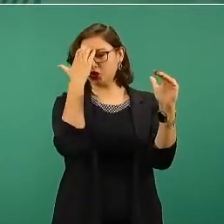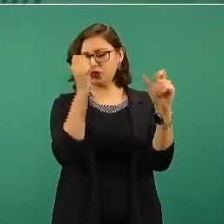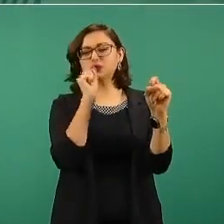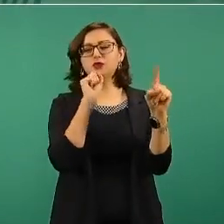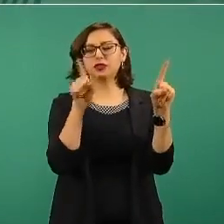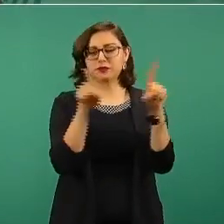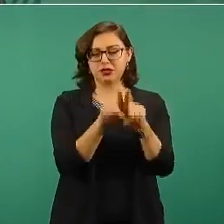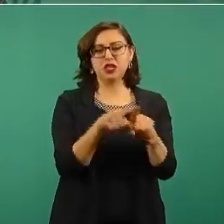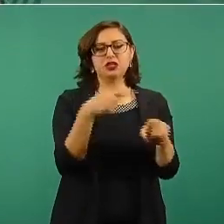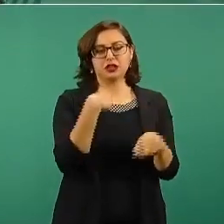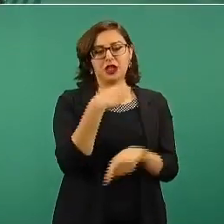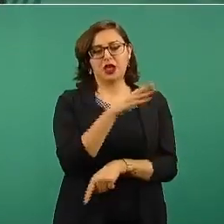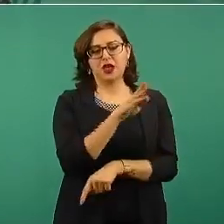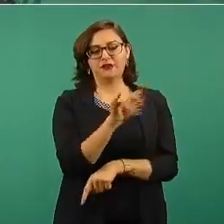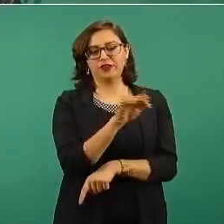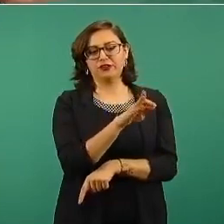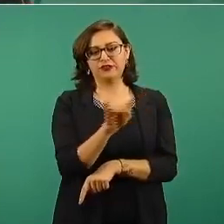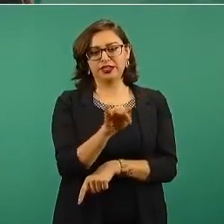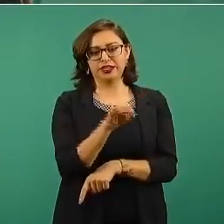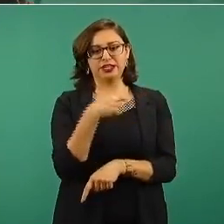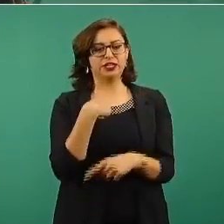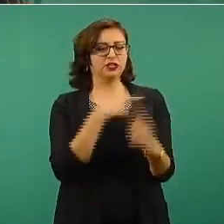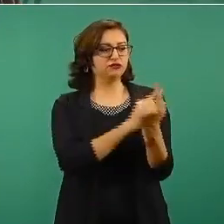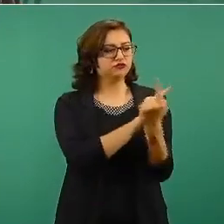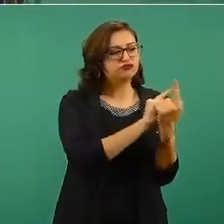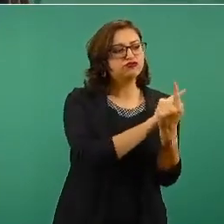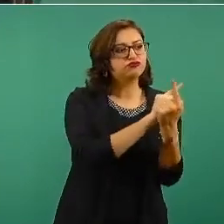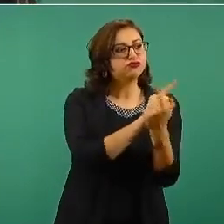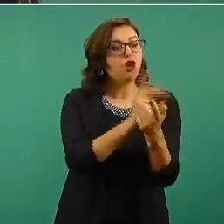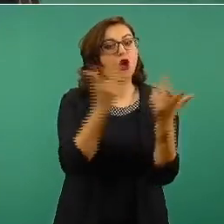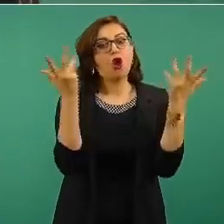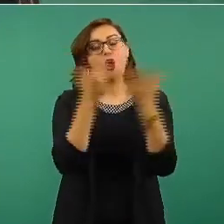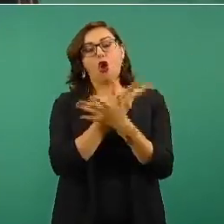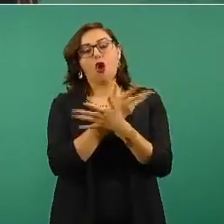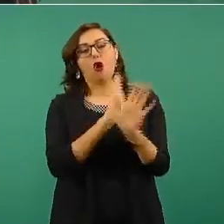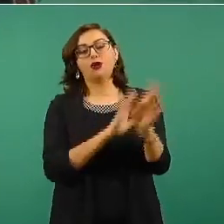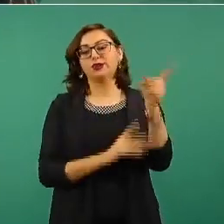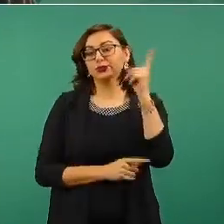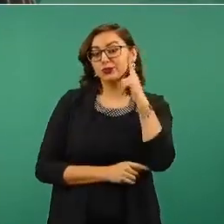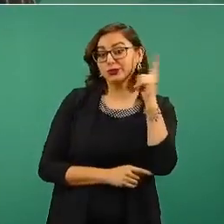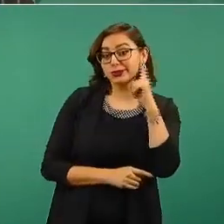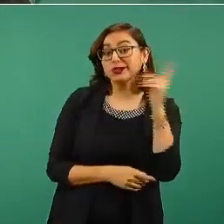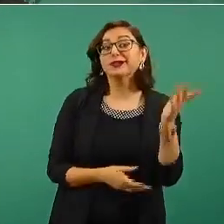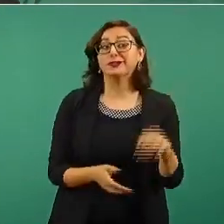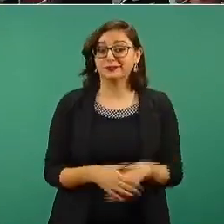convivo con fifís, pues ahí me entero de esas cosas.